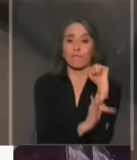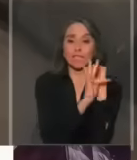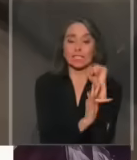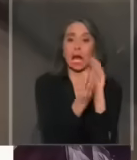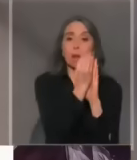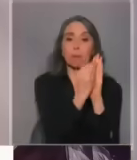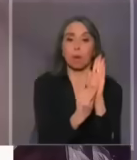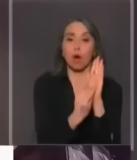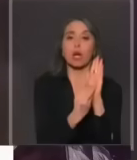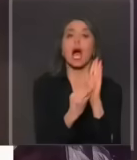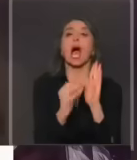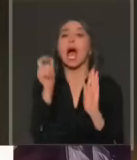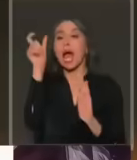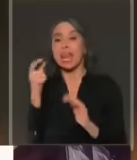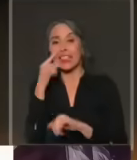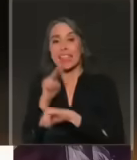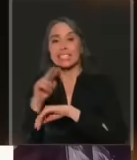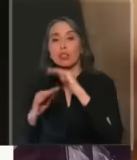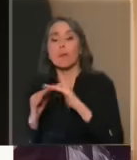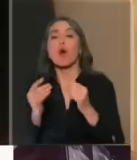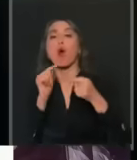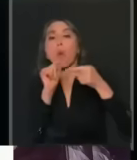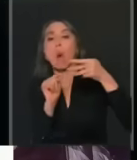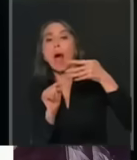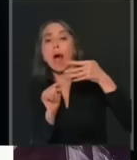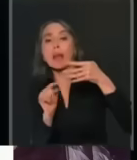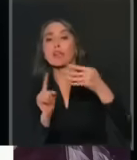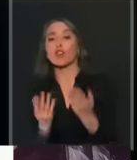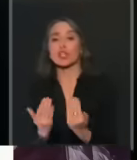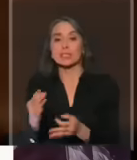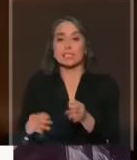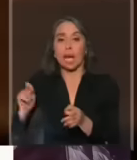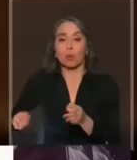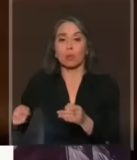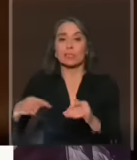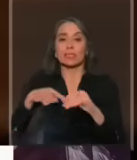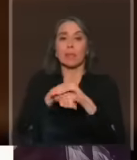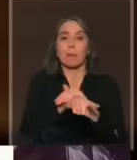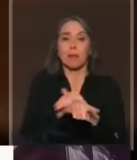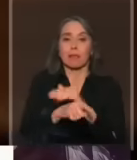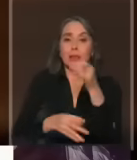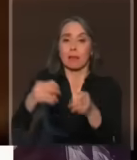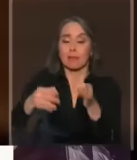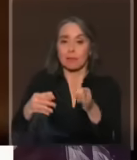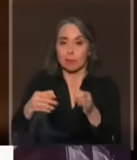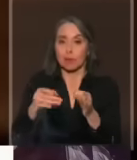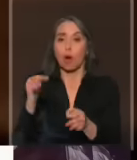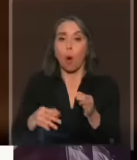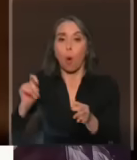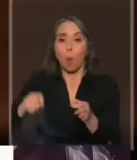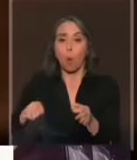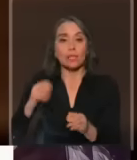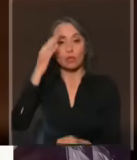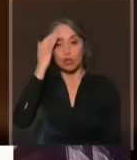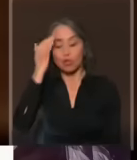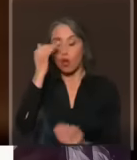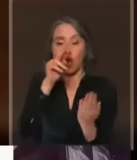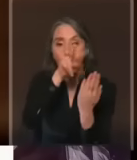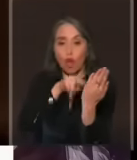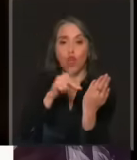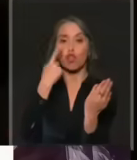definan la calidad de testigo protegido sin la necesidad de que los jueces intervengan en el proceso. Porque el juez no está en conocimiento